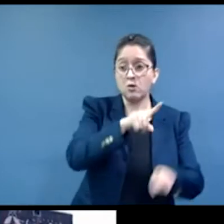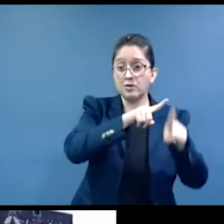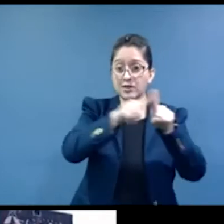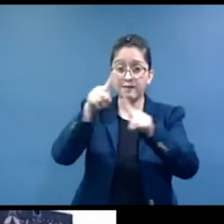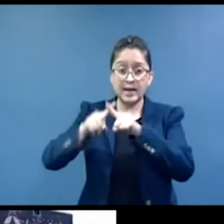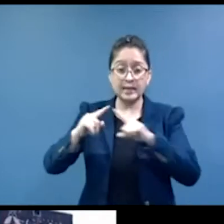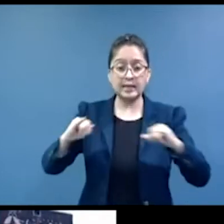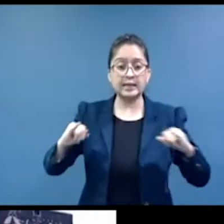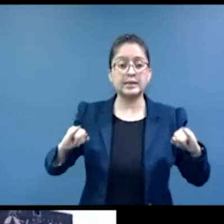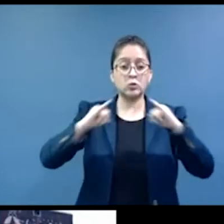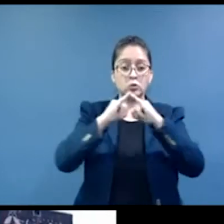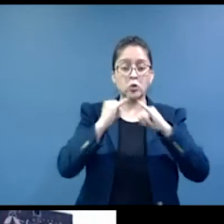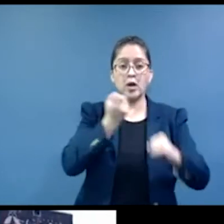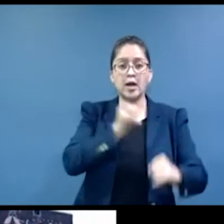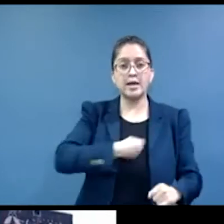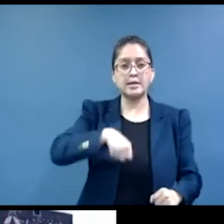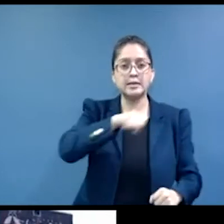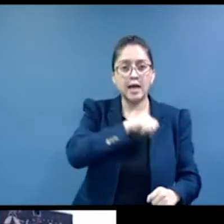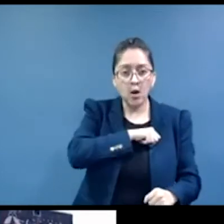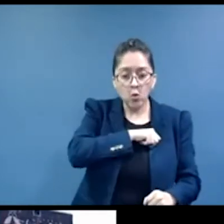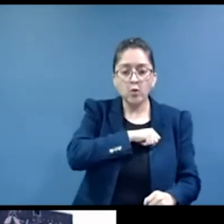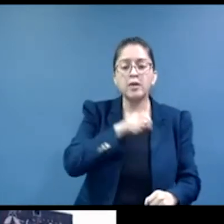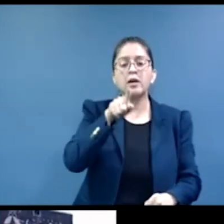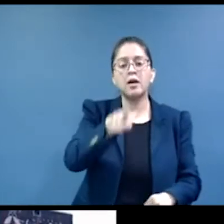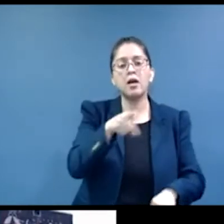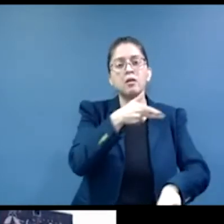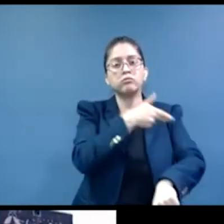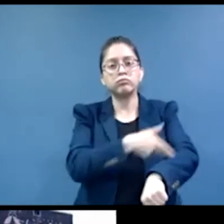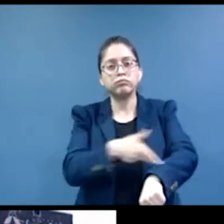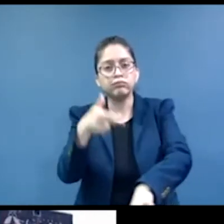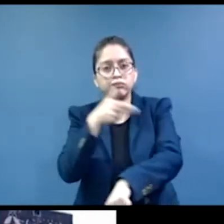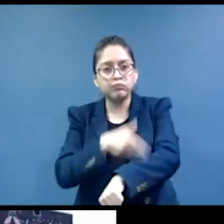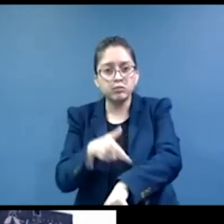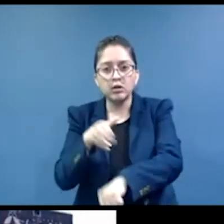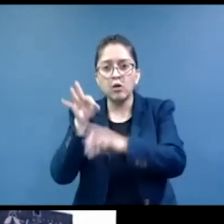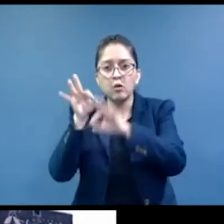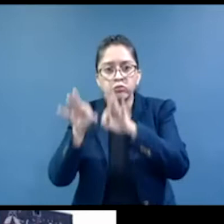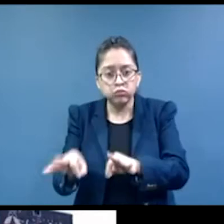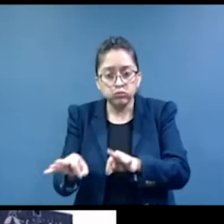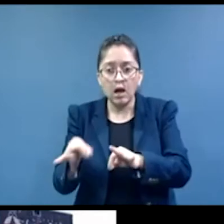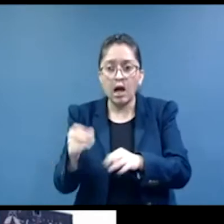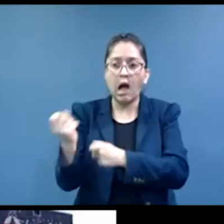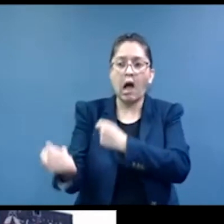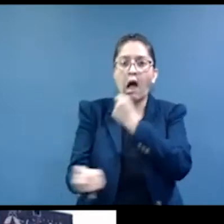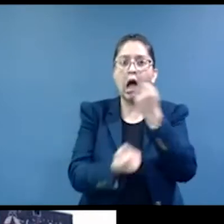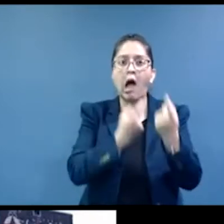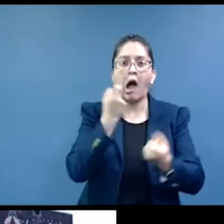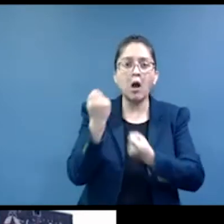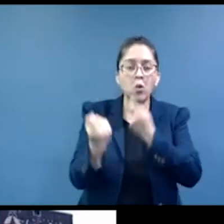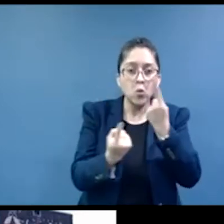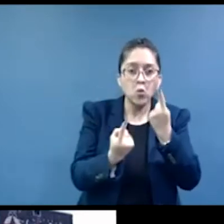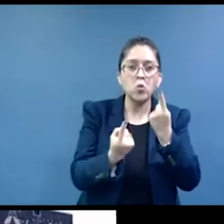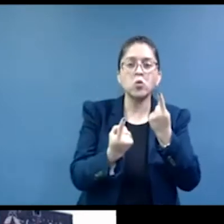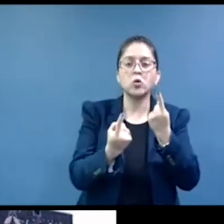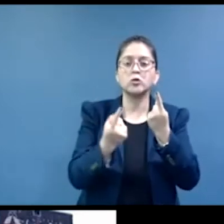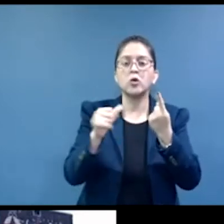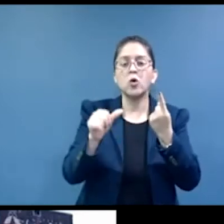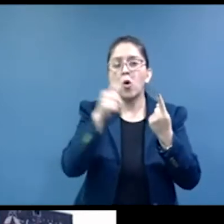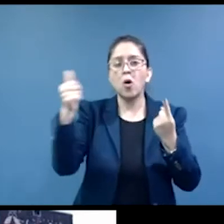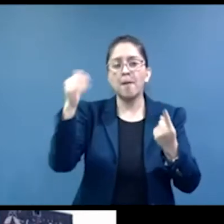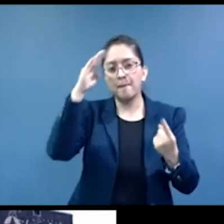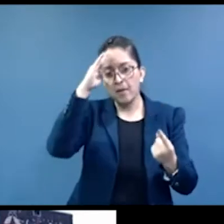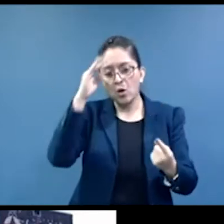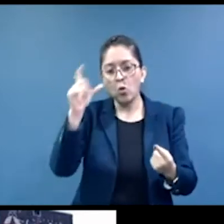salud públicas realizan procedimientos de baja complejidad, los más comunes es la